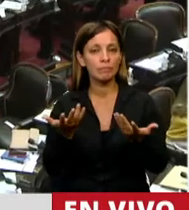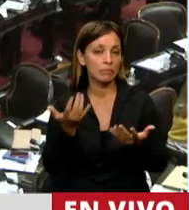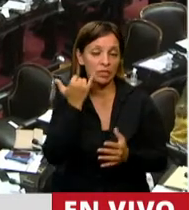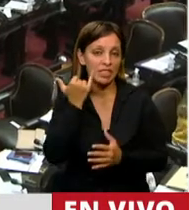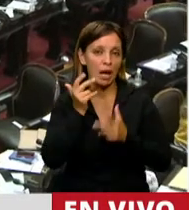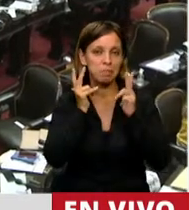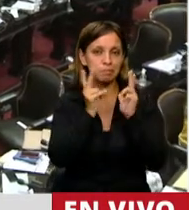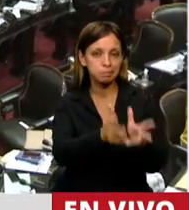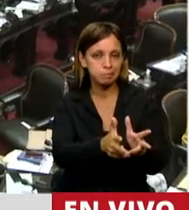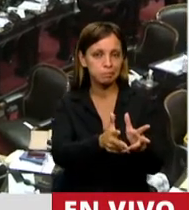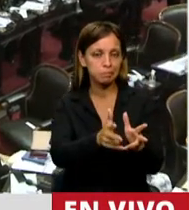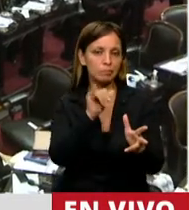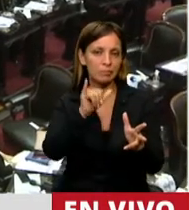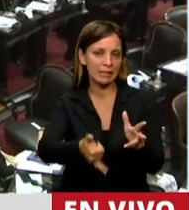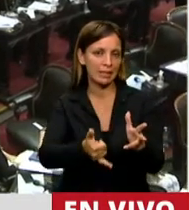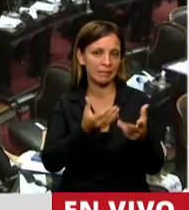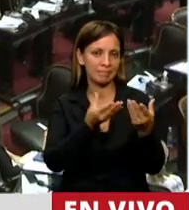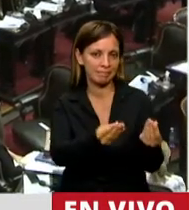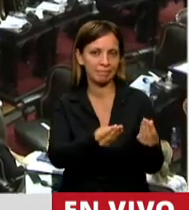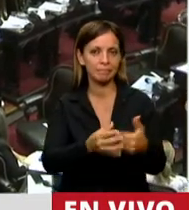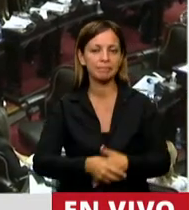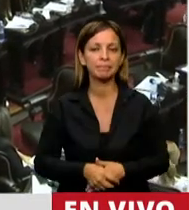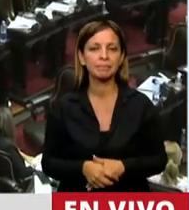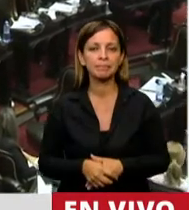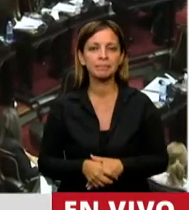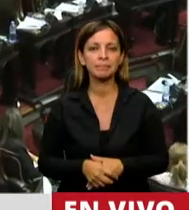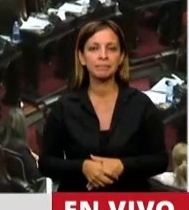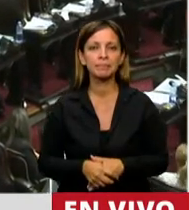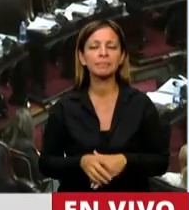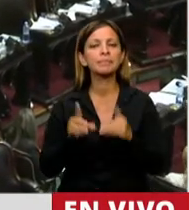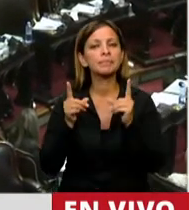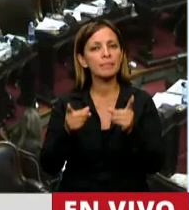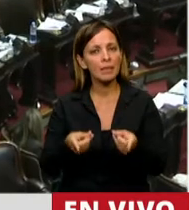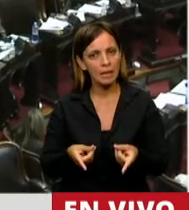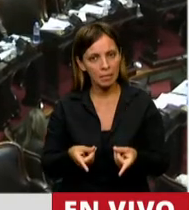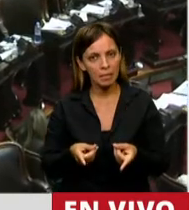ya adelanto el acompañamiento. Del mismo modo que